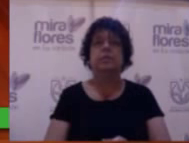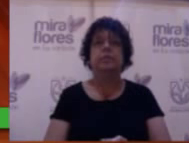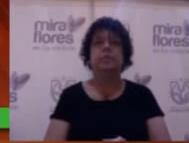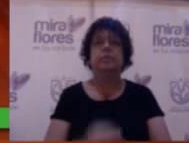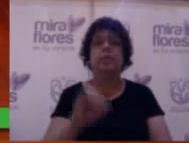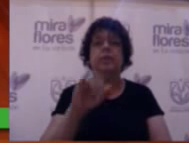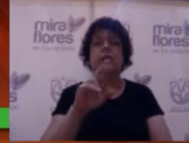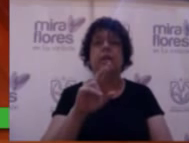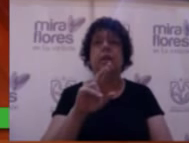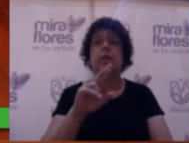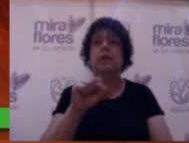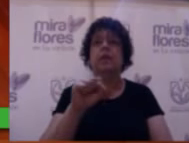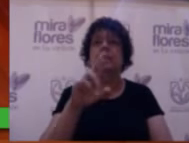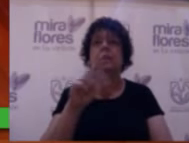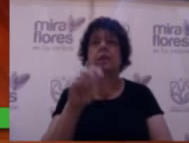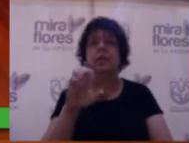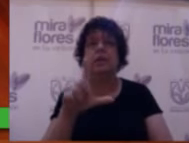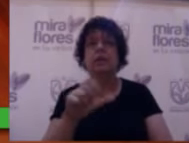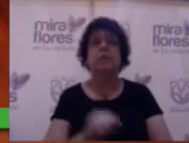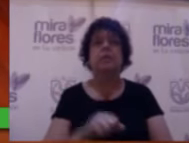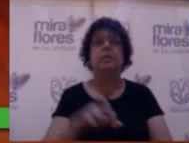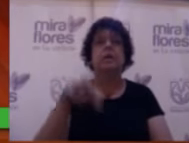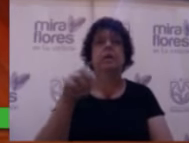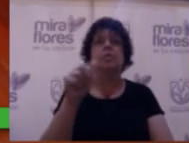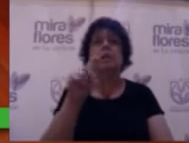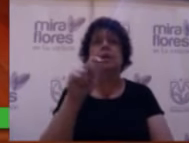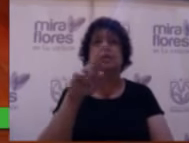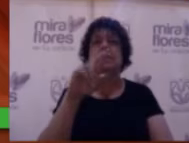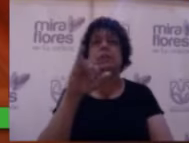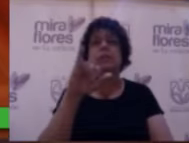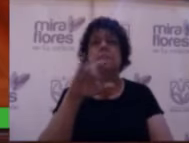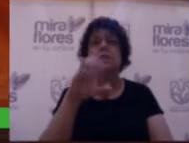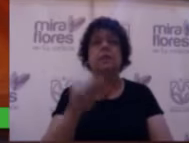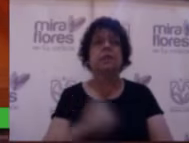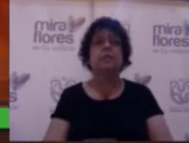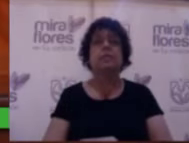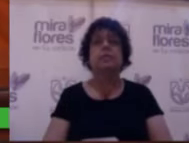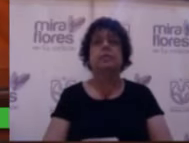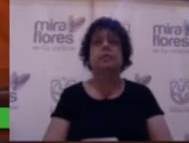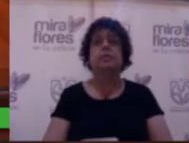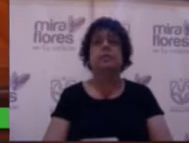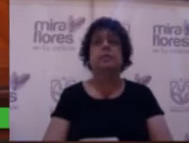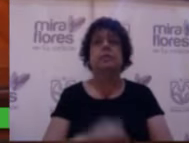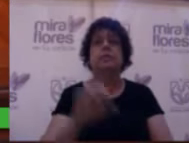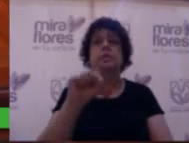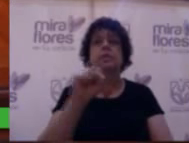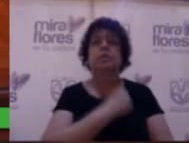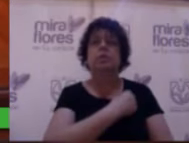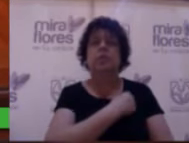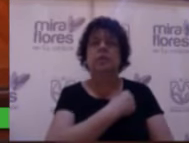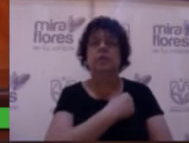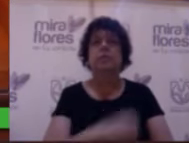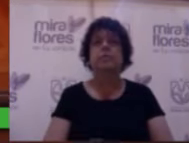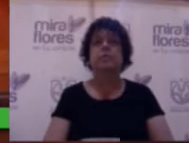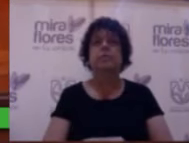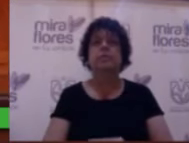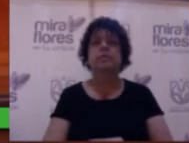Israel Orlando Acuña Huoncoquis. Presente. Patricia María del Río Jiménez de Olavide. Presente. Susana Stilich